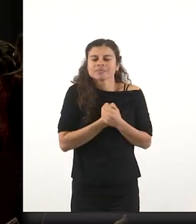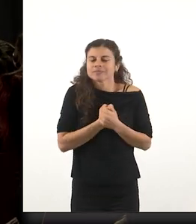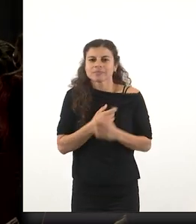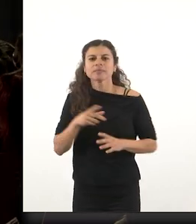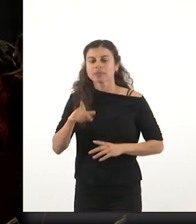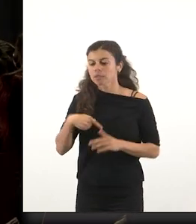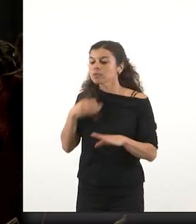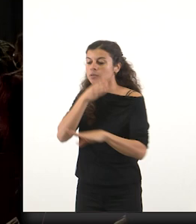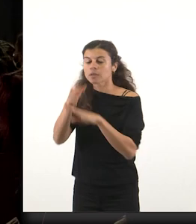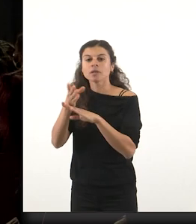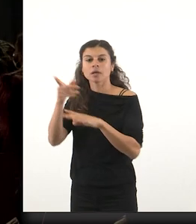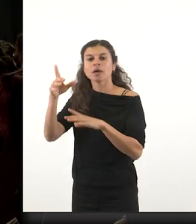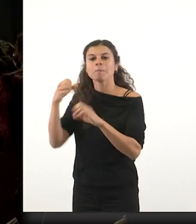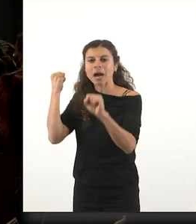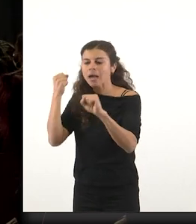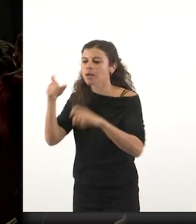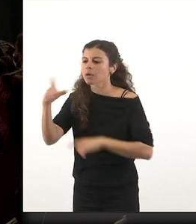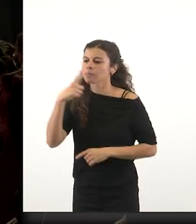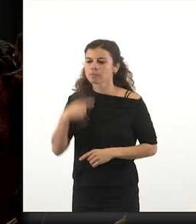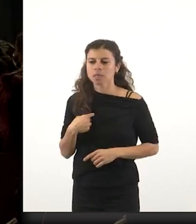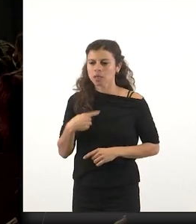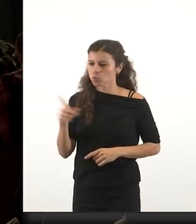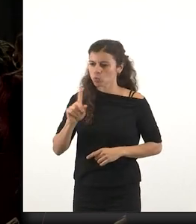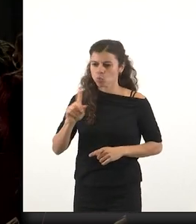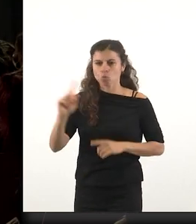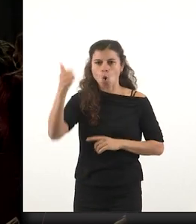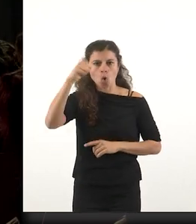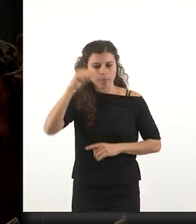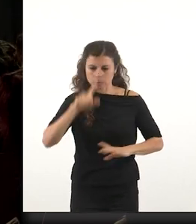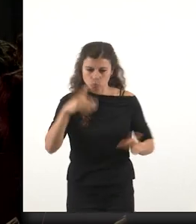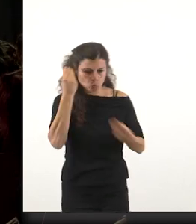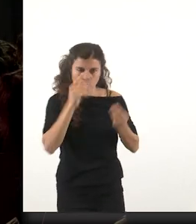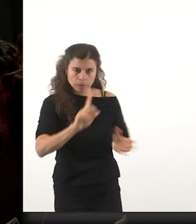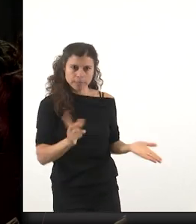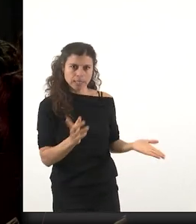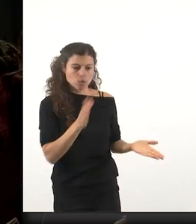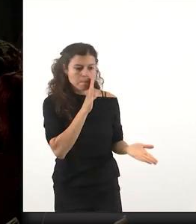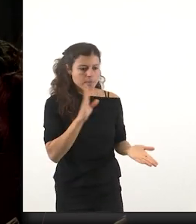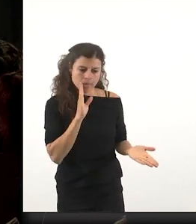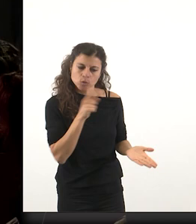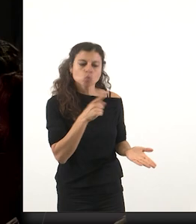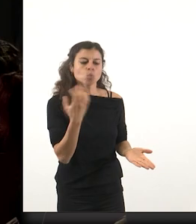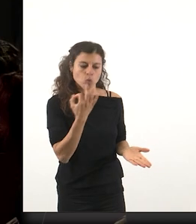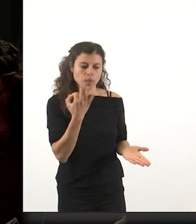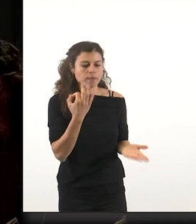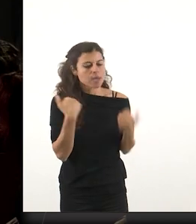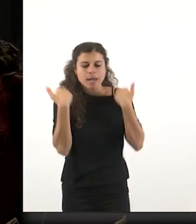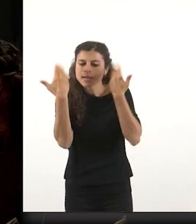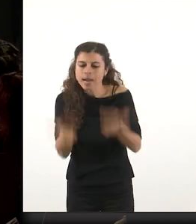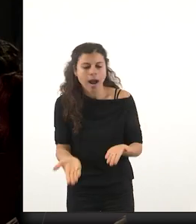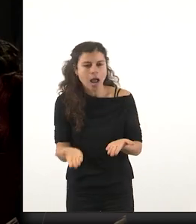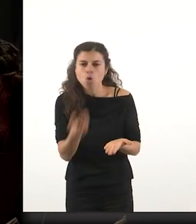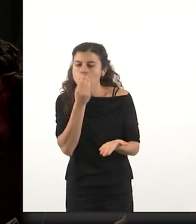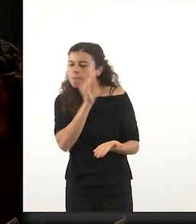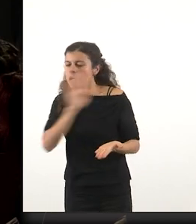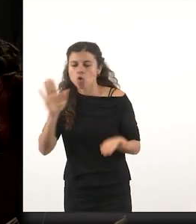como madre no me lo estaba pensando. Que yo como madre, el mayor regalo en vida que podía darle a mi hijo, que le abriría todas las puertas